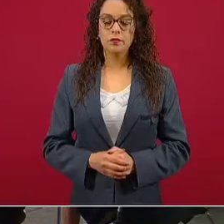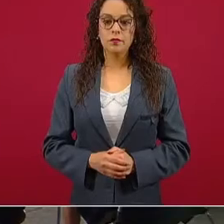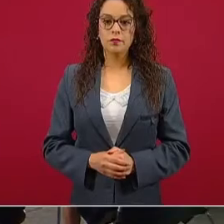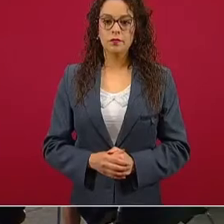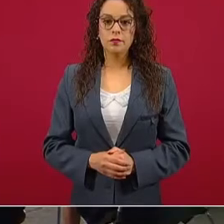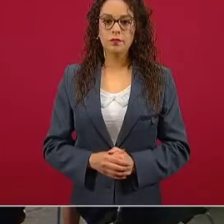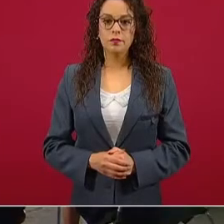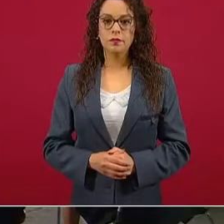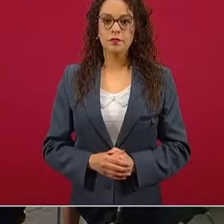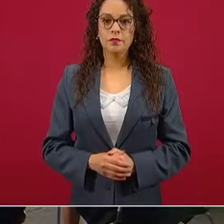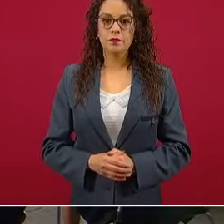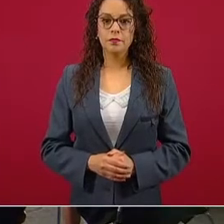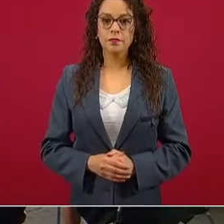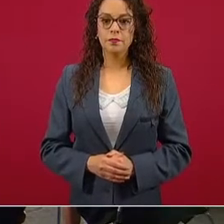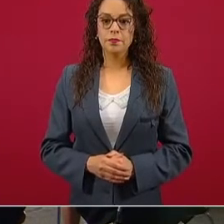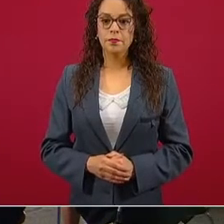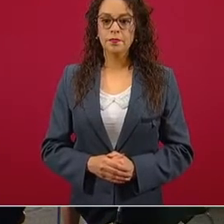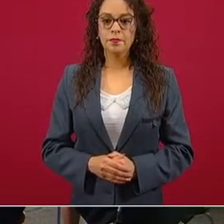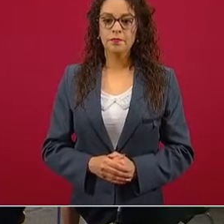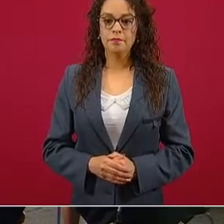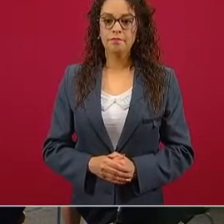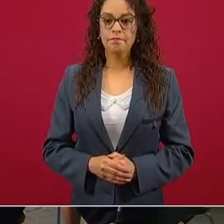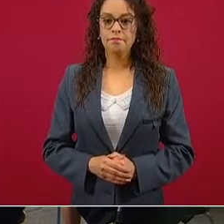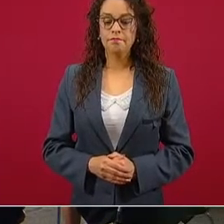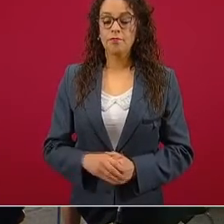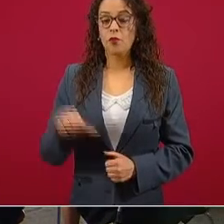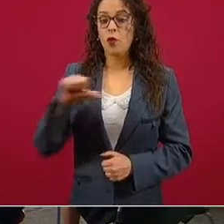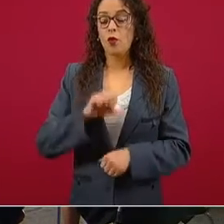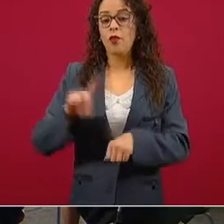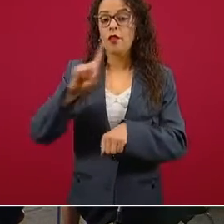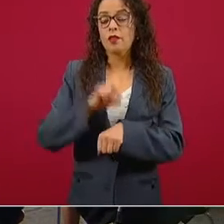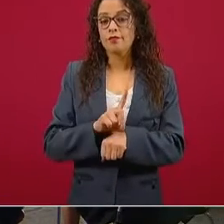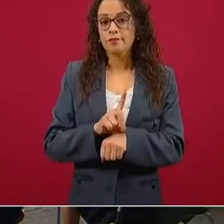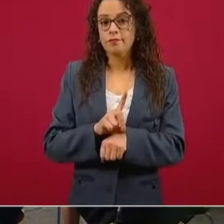Pues el día de hoy vamos a